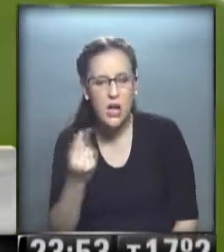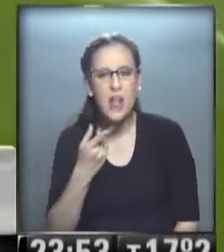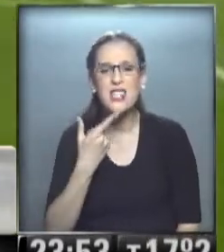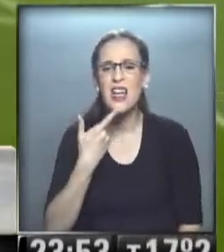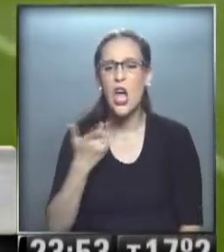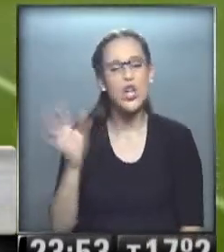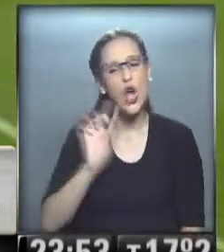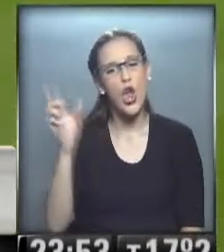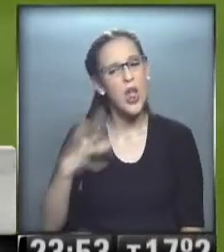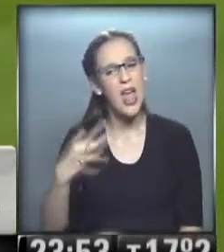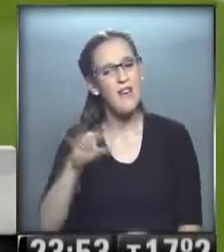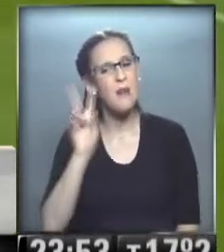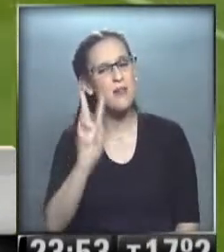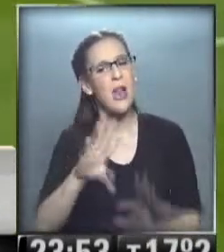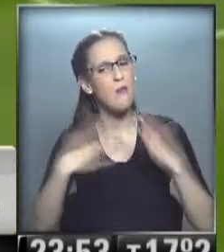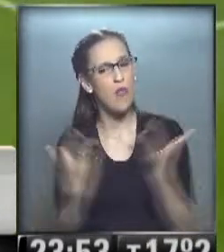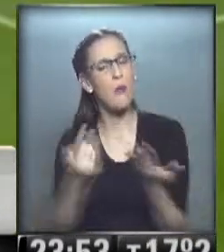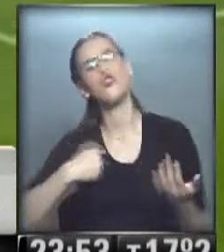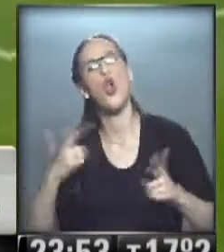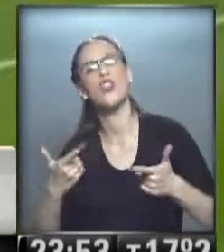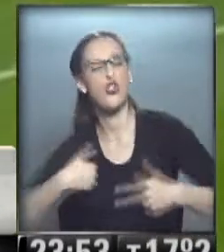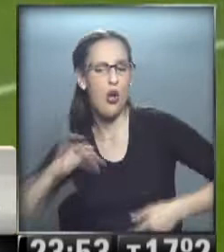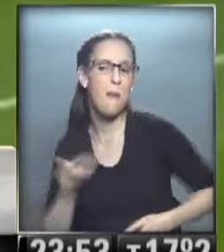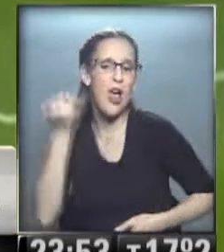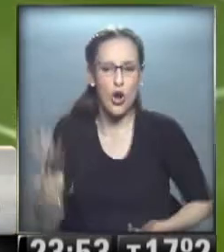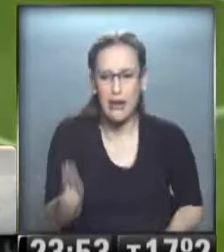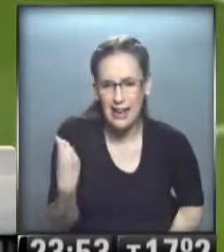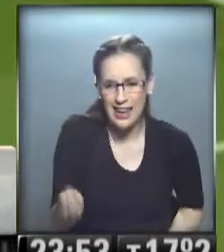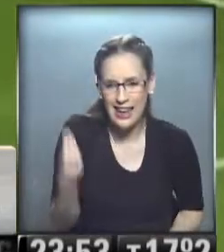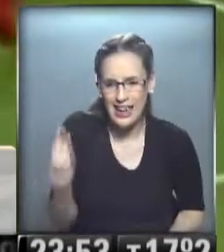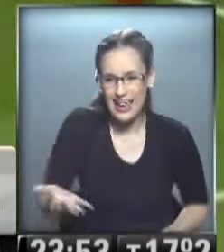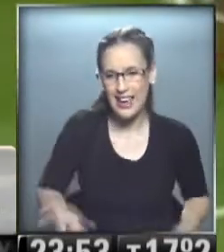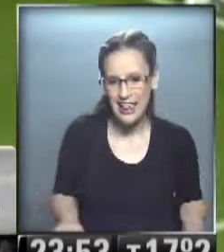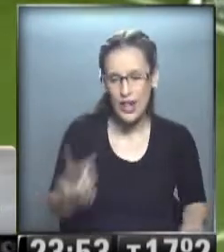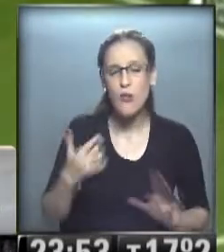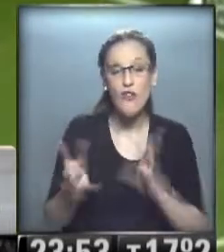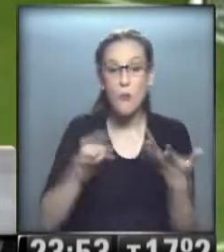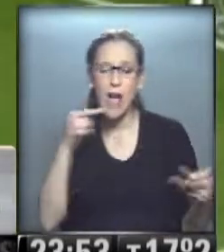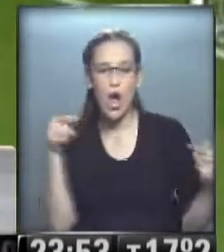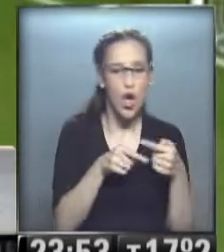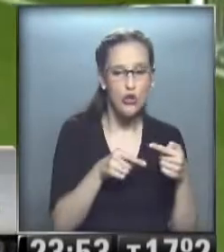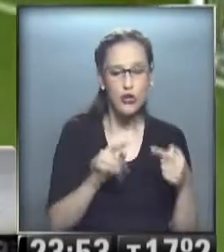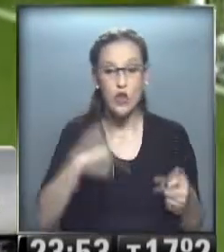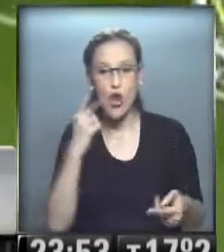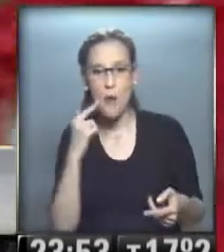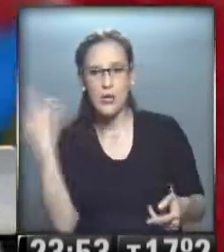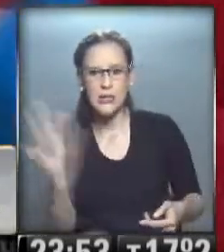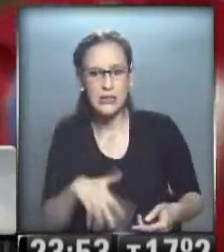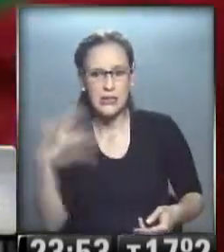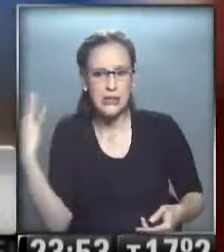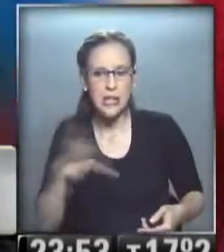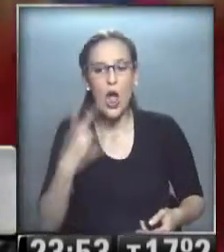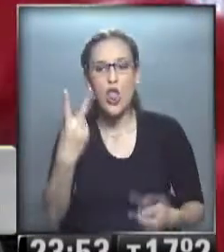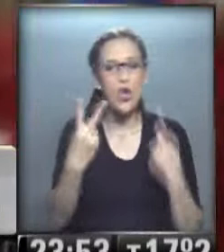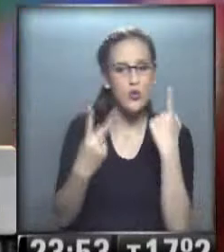mirar el Mundial porque el mejor no está, o sea yo. ¡Upa! ¿Cómo duelo con este señor? Cristiano Picante. Ronaldo. 2-1 estaba. ¿Y